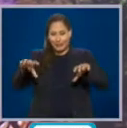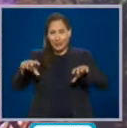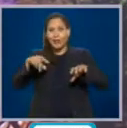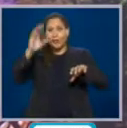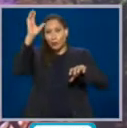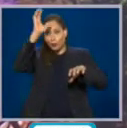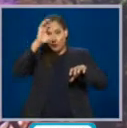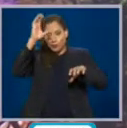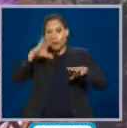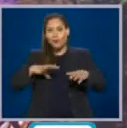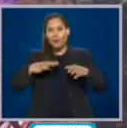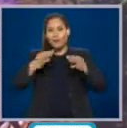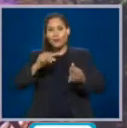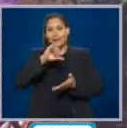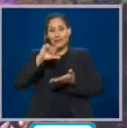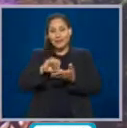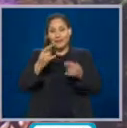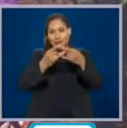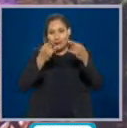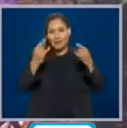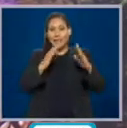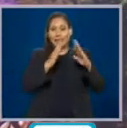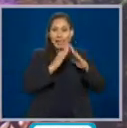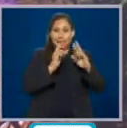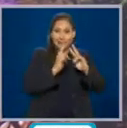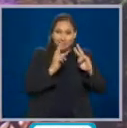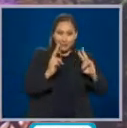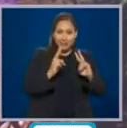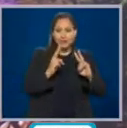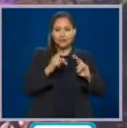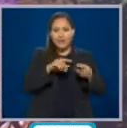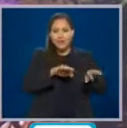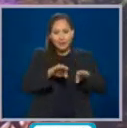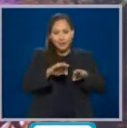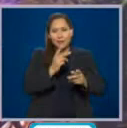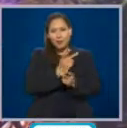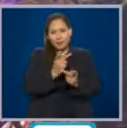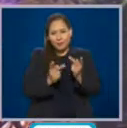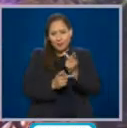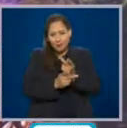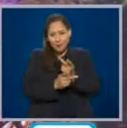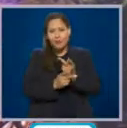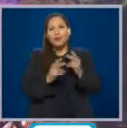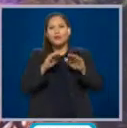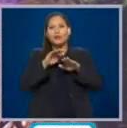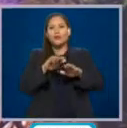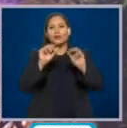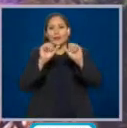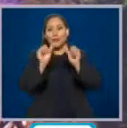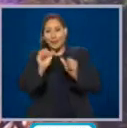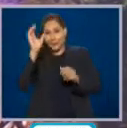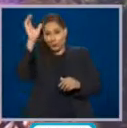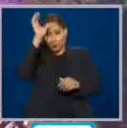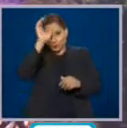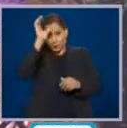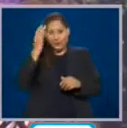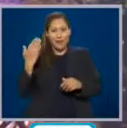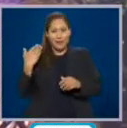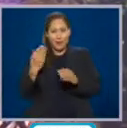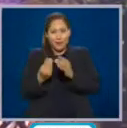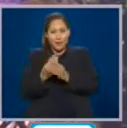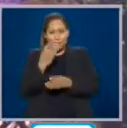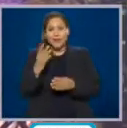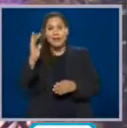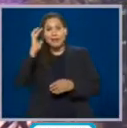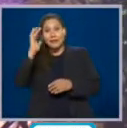de la Fundación del Centro Histórico, que es Casa Vecina, que nos dedicamos a proyectos más sobre el arte y la cultura contemporánea, y el Atrio de San